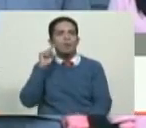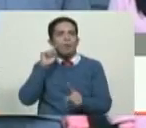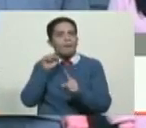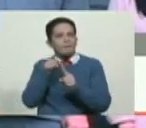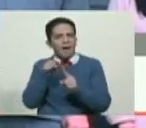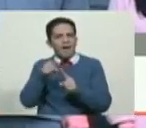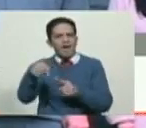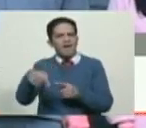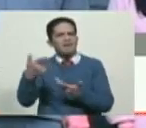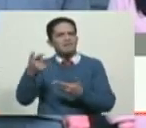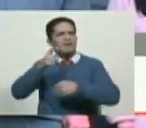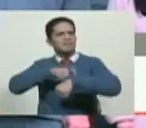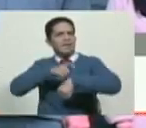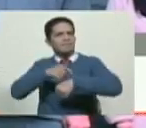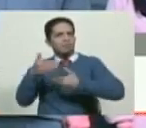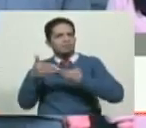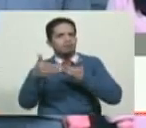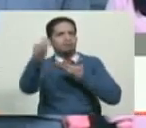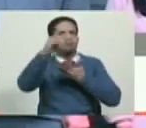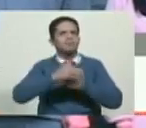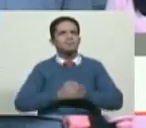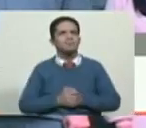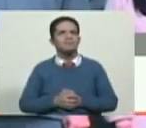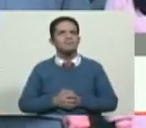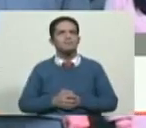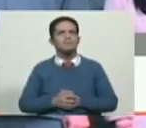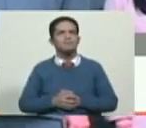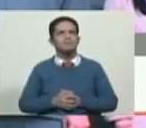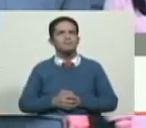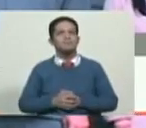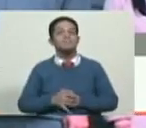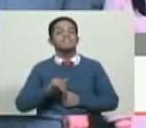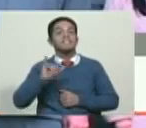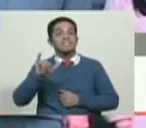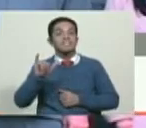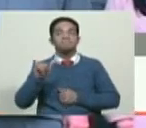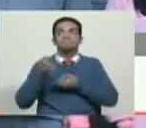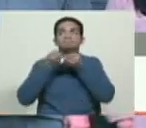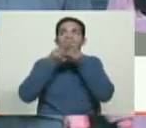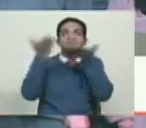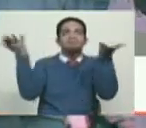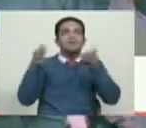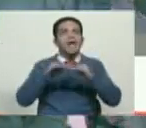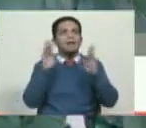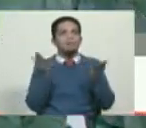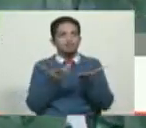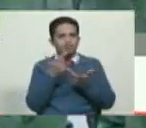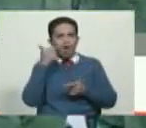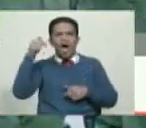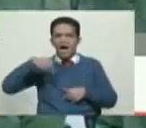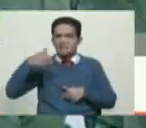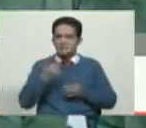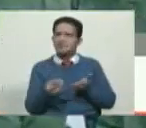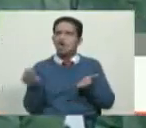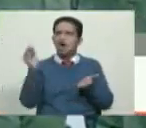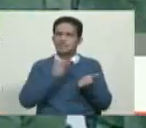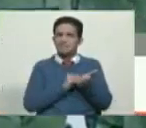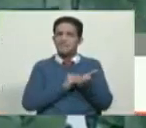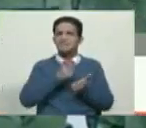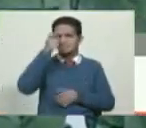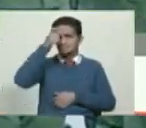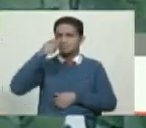XXI. Y decirle a los pueblos del mundo, aquí está otra vez el pueblo de Bolívar,